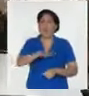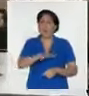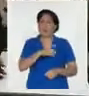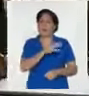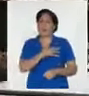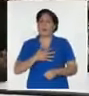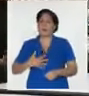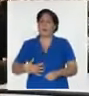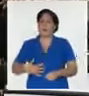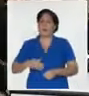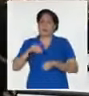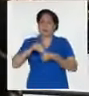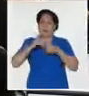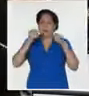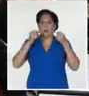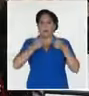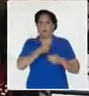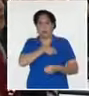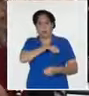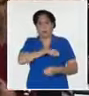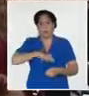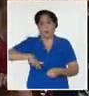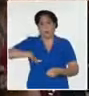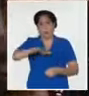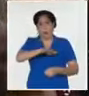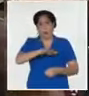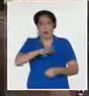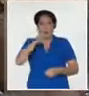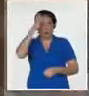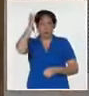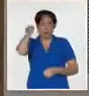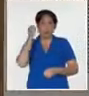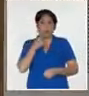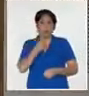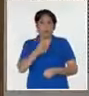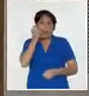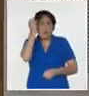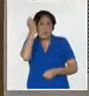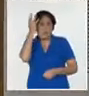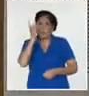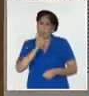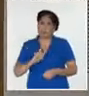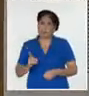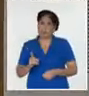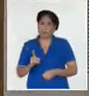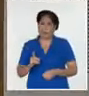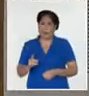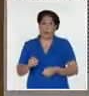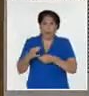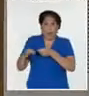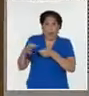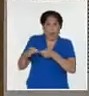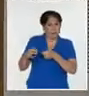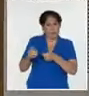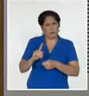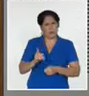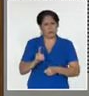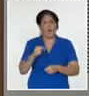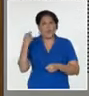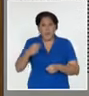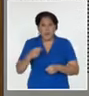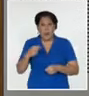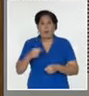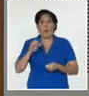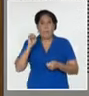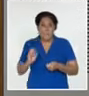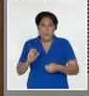sensibilidad política, como planteaba Raúl. No hay que inventar ni que invertir más recursos que no tenemos. Hay que sacarle